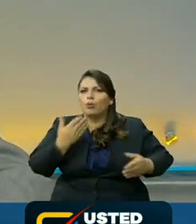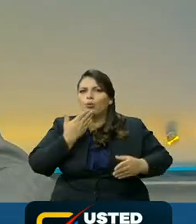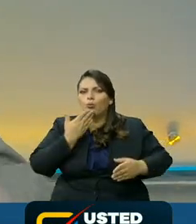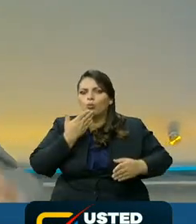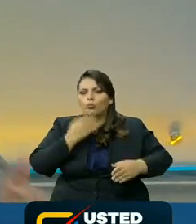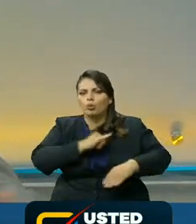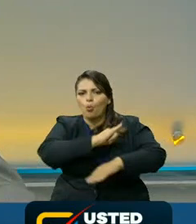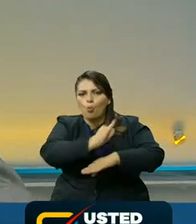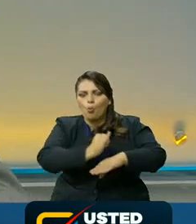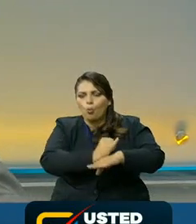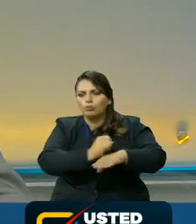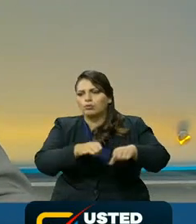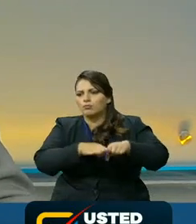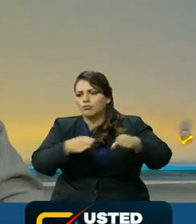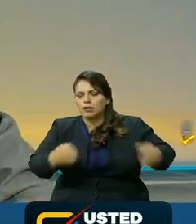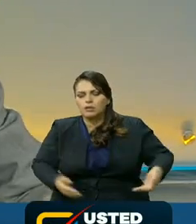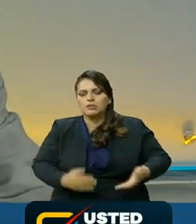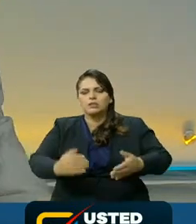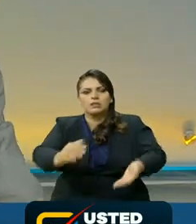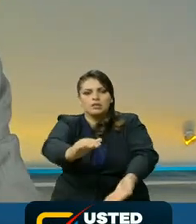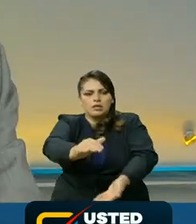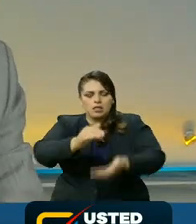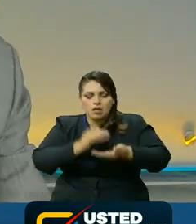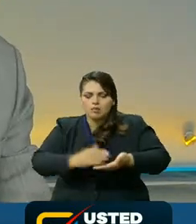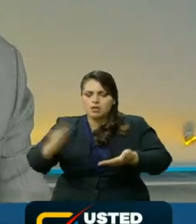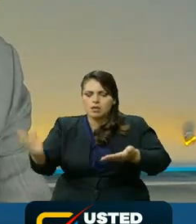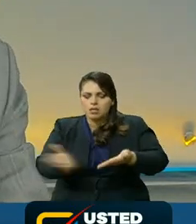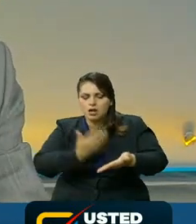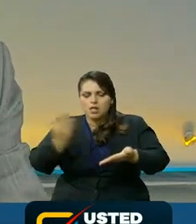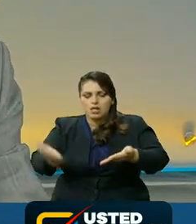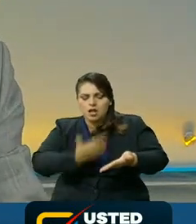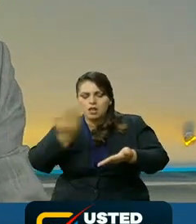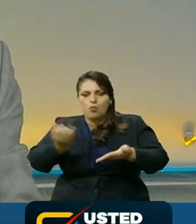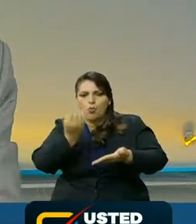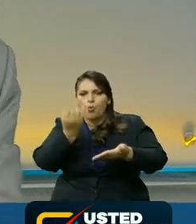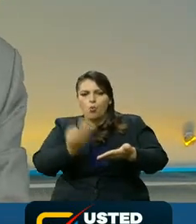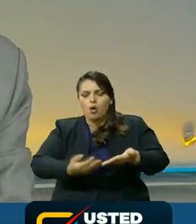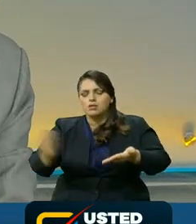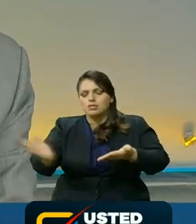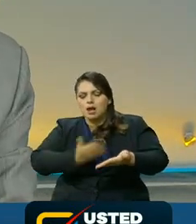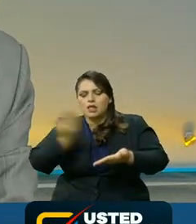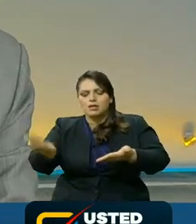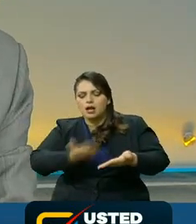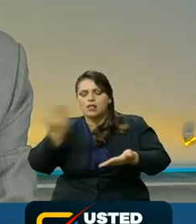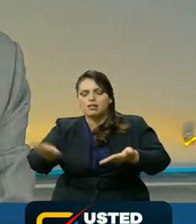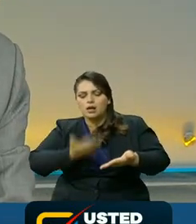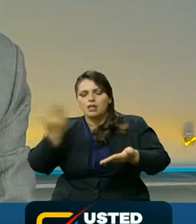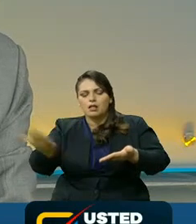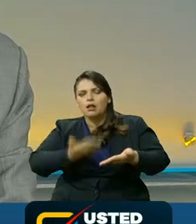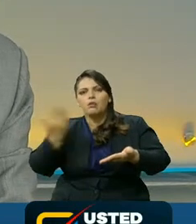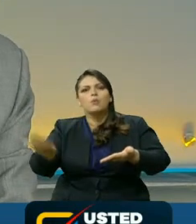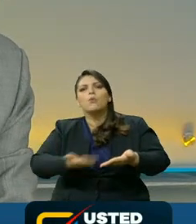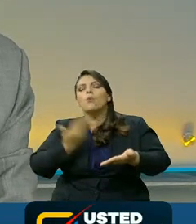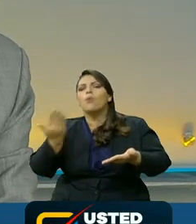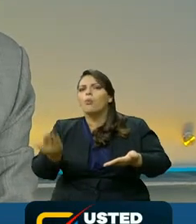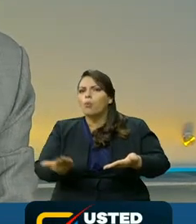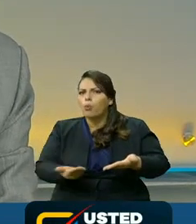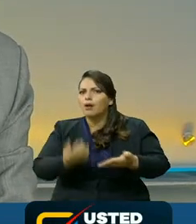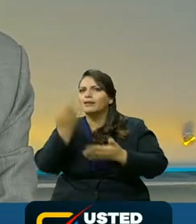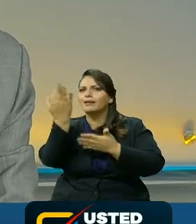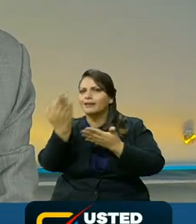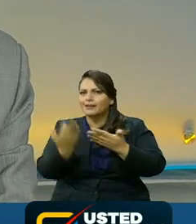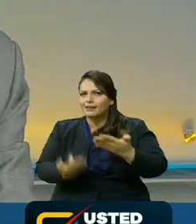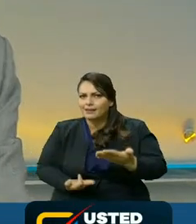contar, si acaso fuera necesario, voto a voto. Una elección así demandará por parte de los actores políticos